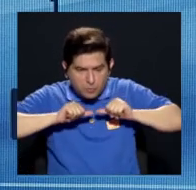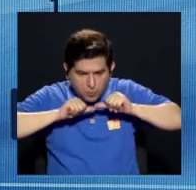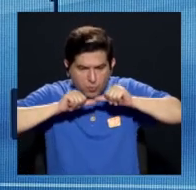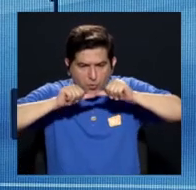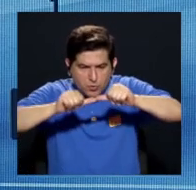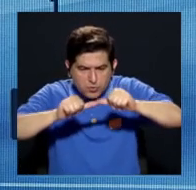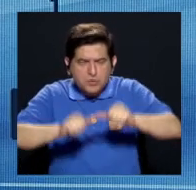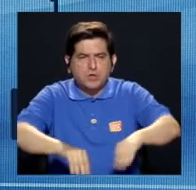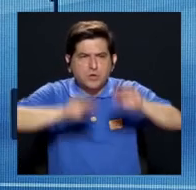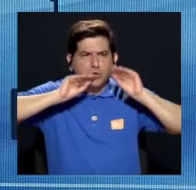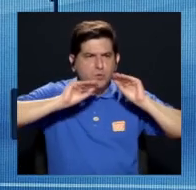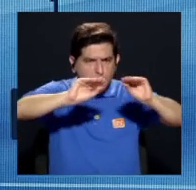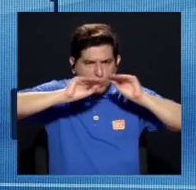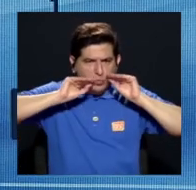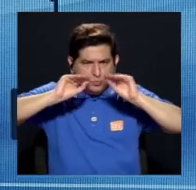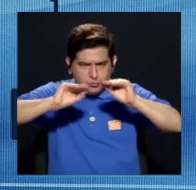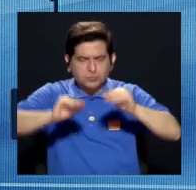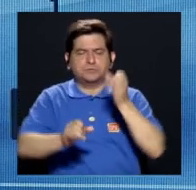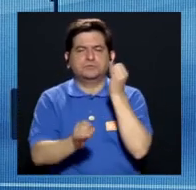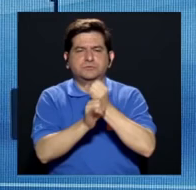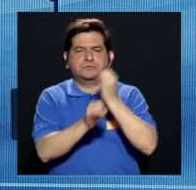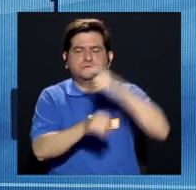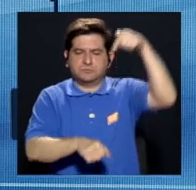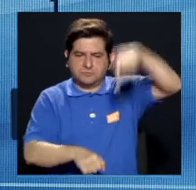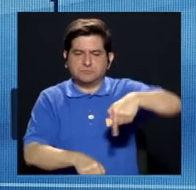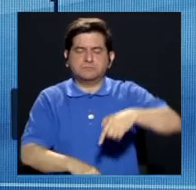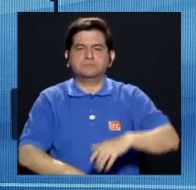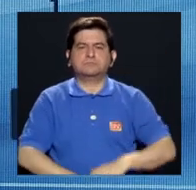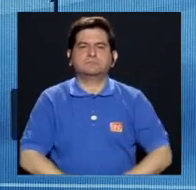continuo académico de nuestra institución.